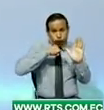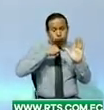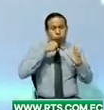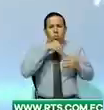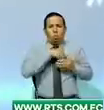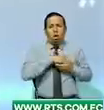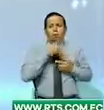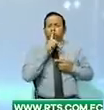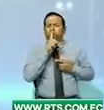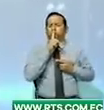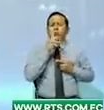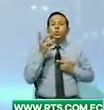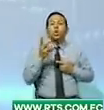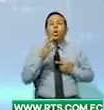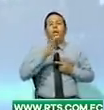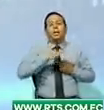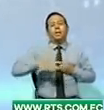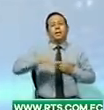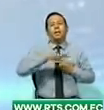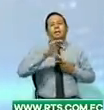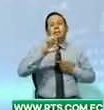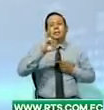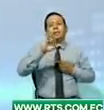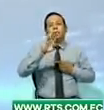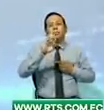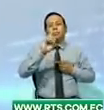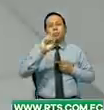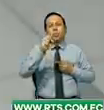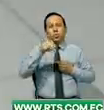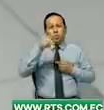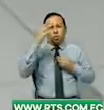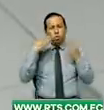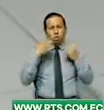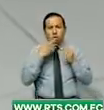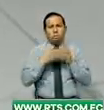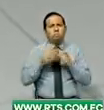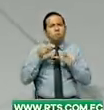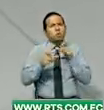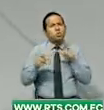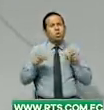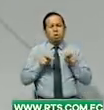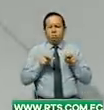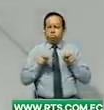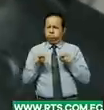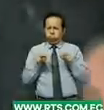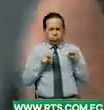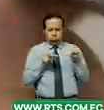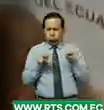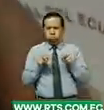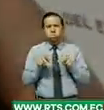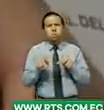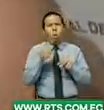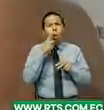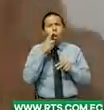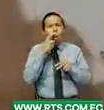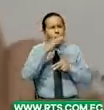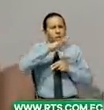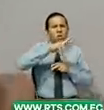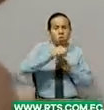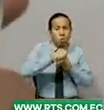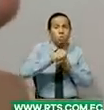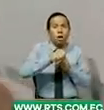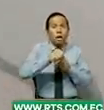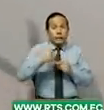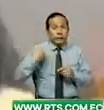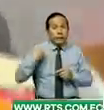en Los Ceibos, al norte de Guayaquil. De ahí que muchos de los que se encontraban en el punto atacaron al sospechoso, que portaba